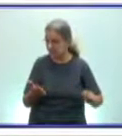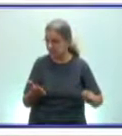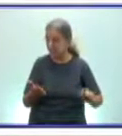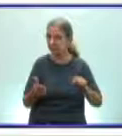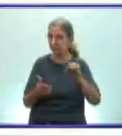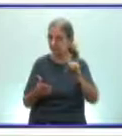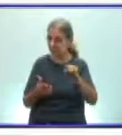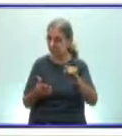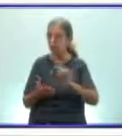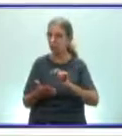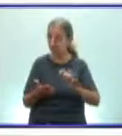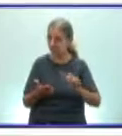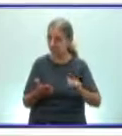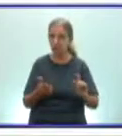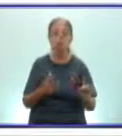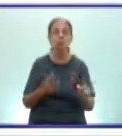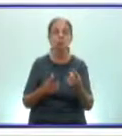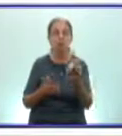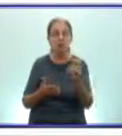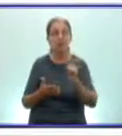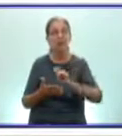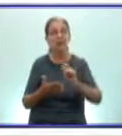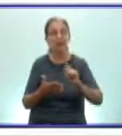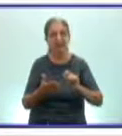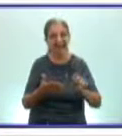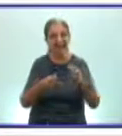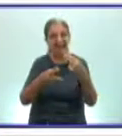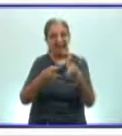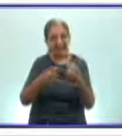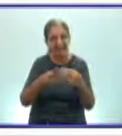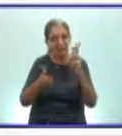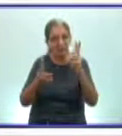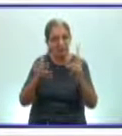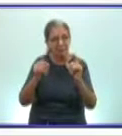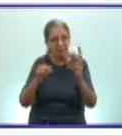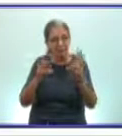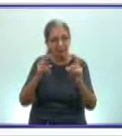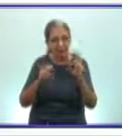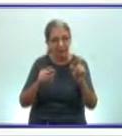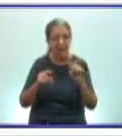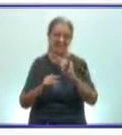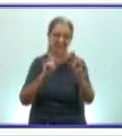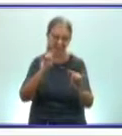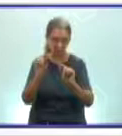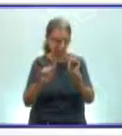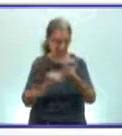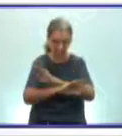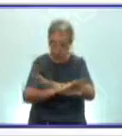en pantalla. Solo anoten la lista de los valores y la pregunta.